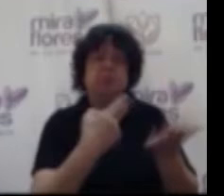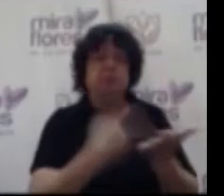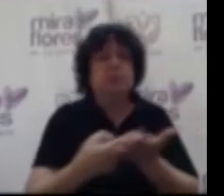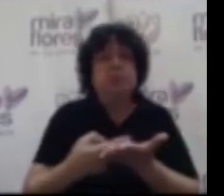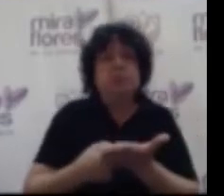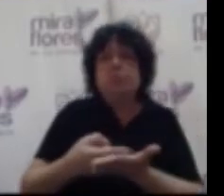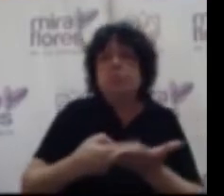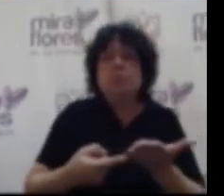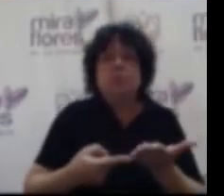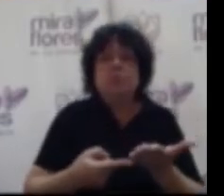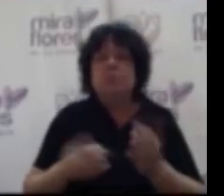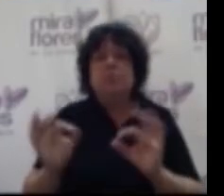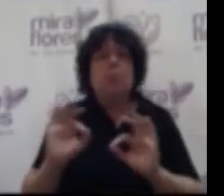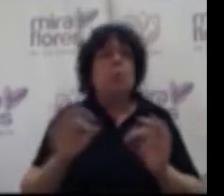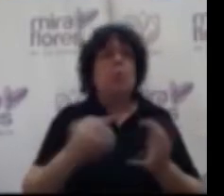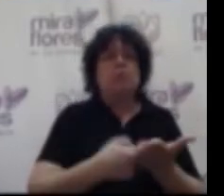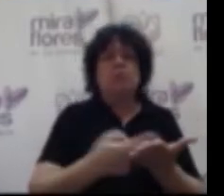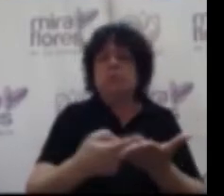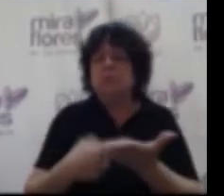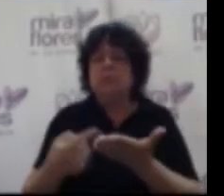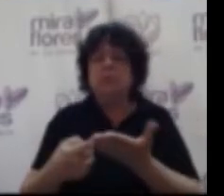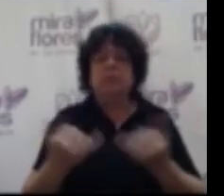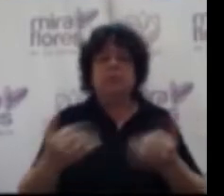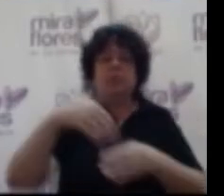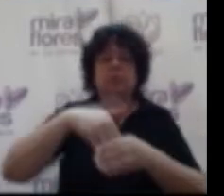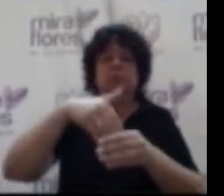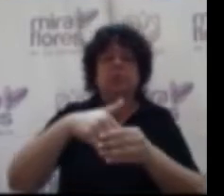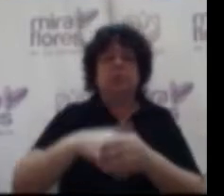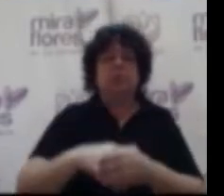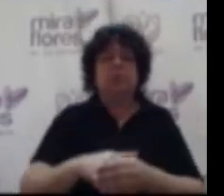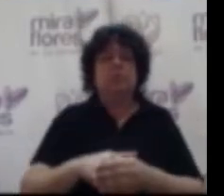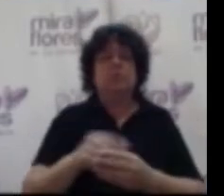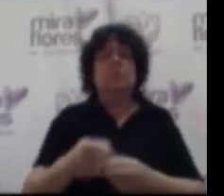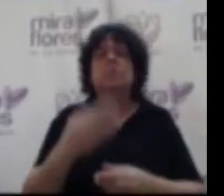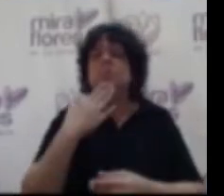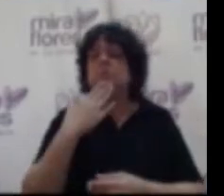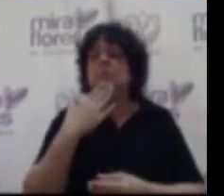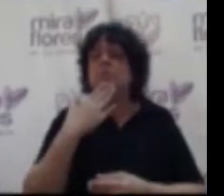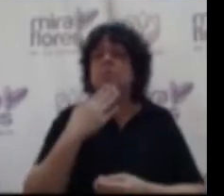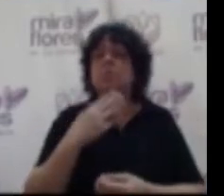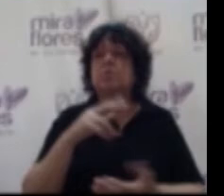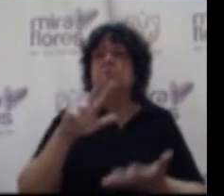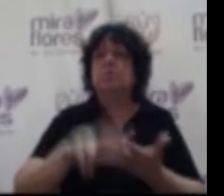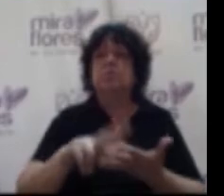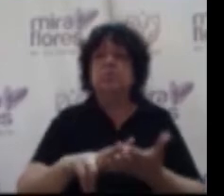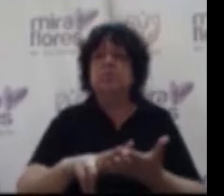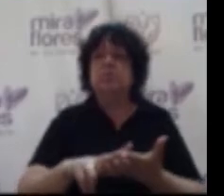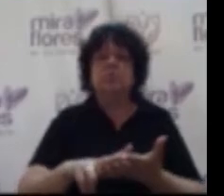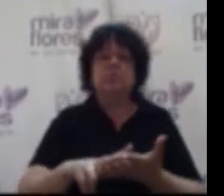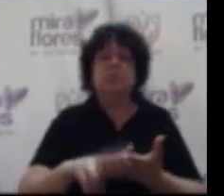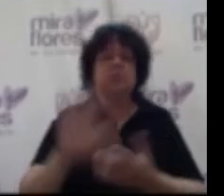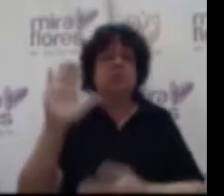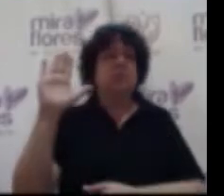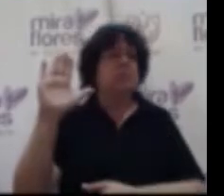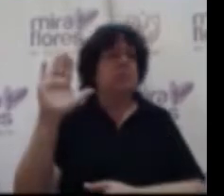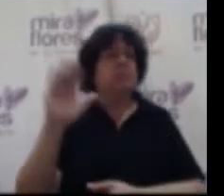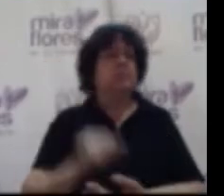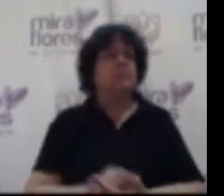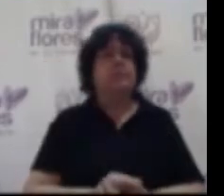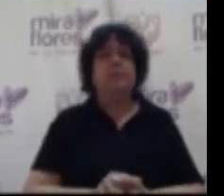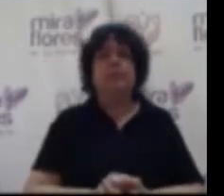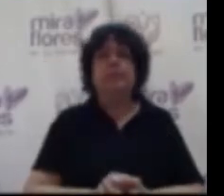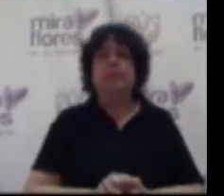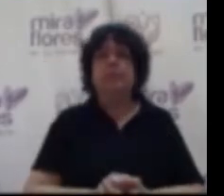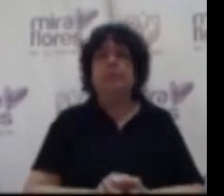si no tenemos debate procederemos a votar a aquellos miembros del consejo que estén a favor de aprobar este proyecto de acuerdo de consejo si no se